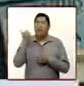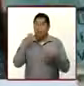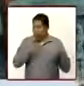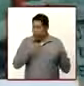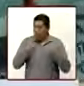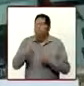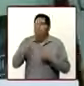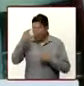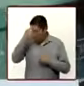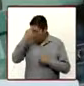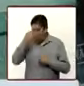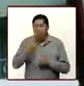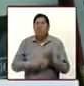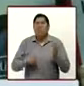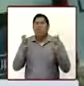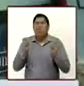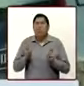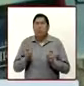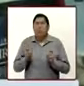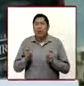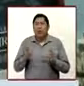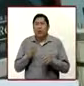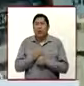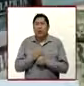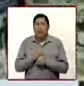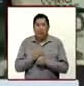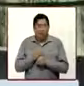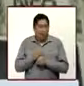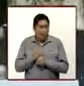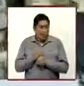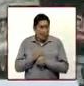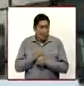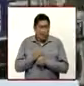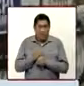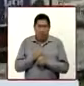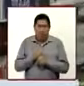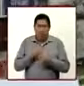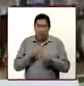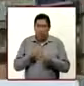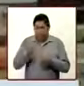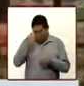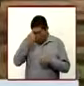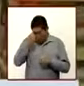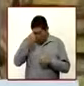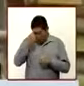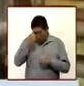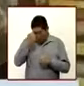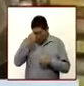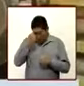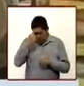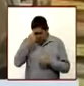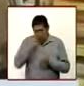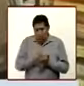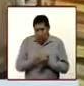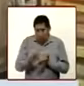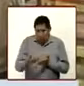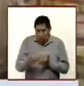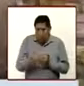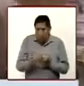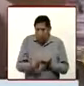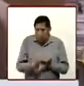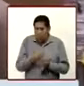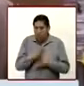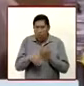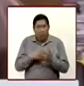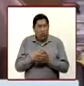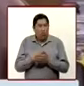Mental. Poder Mental. ¿De qué trata más o menos? Un breve resumen que nos pueda dar. Para triunfar desde adentro, pensar las cosas, todo enseña este librito.